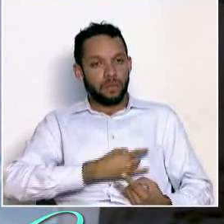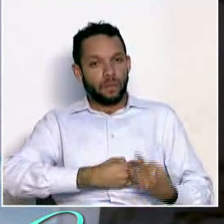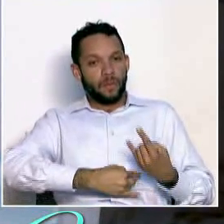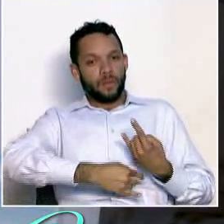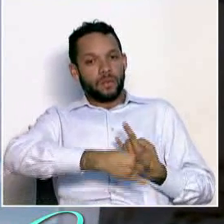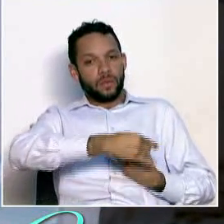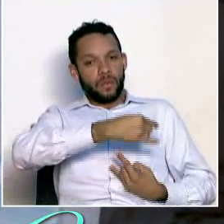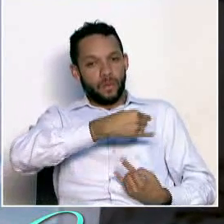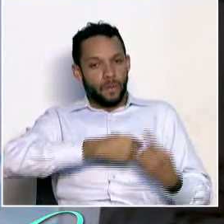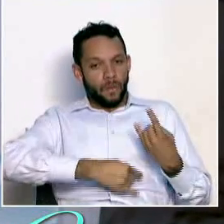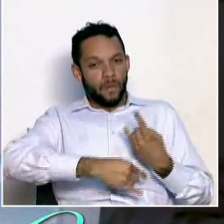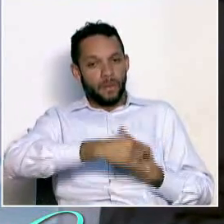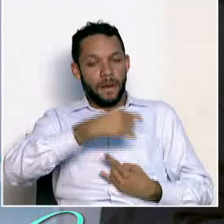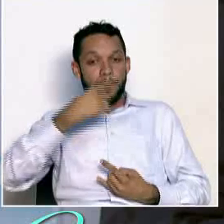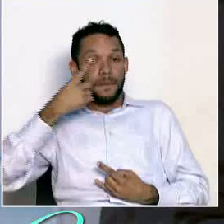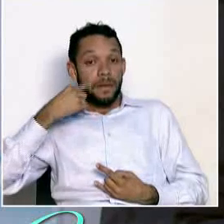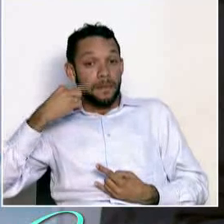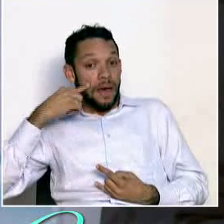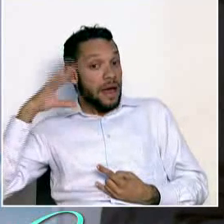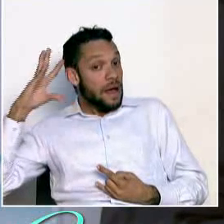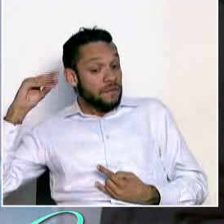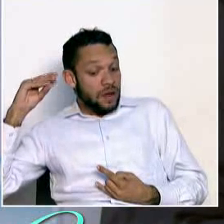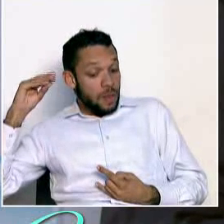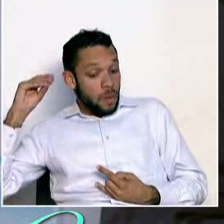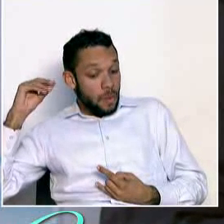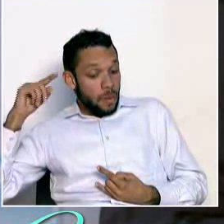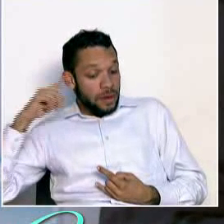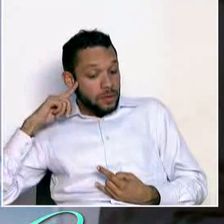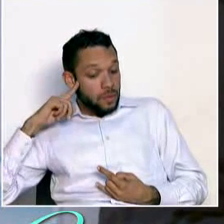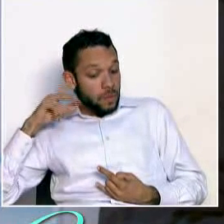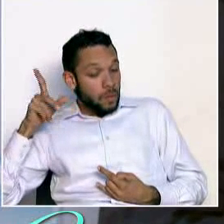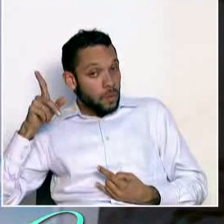¿Puedes escuchar la voz de tu papá?